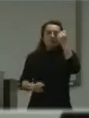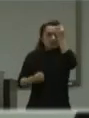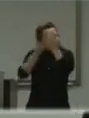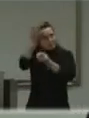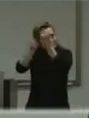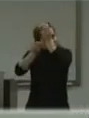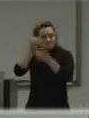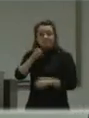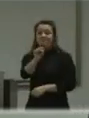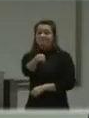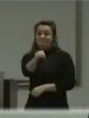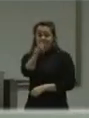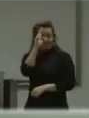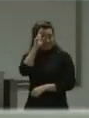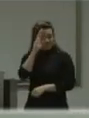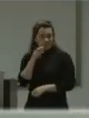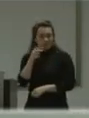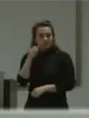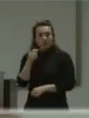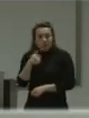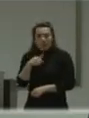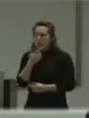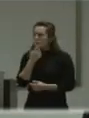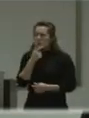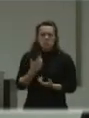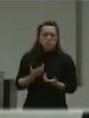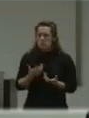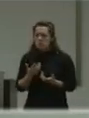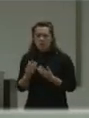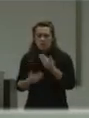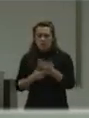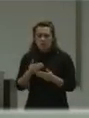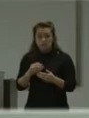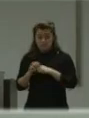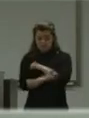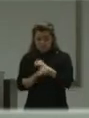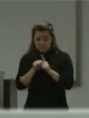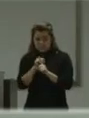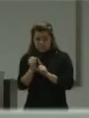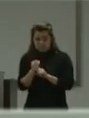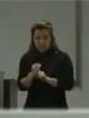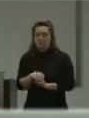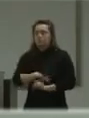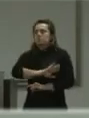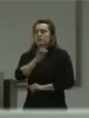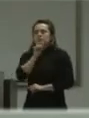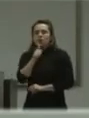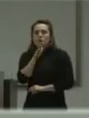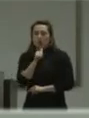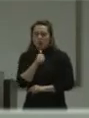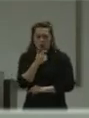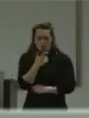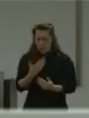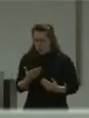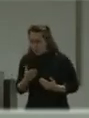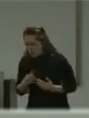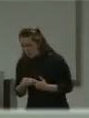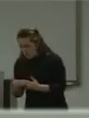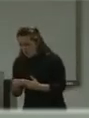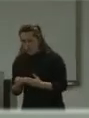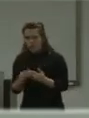Por supuesto porque aquí no tenemos recetas y en psicosocial menos menos aquí no hay recetas entonces